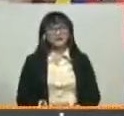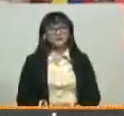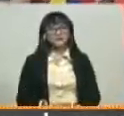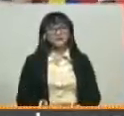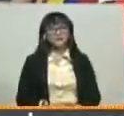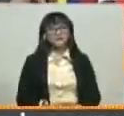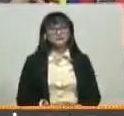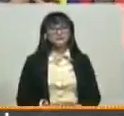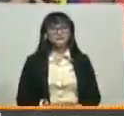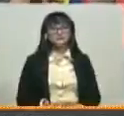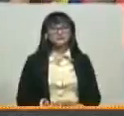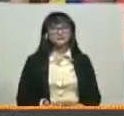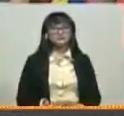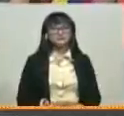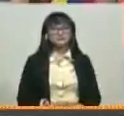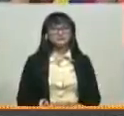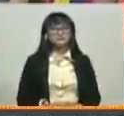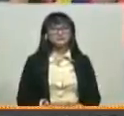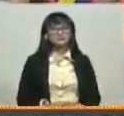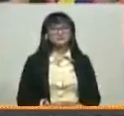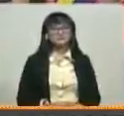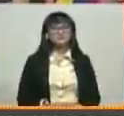Como Winston